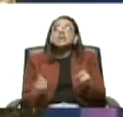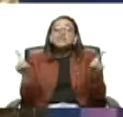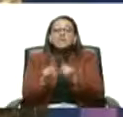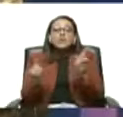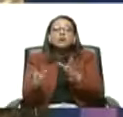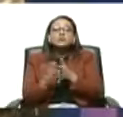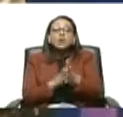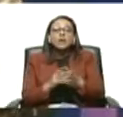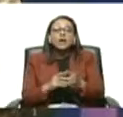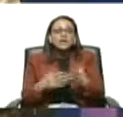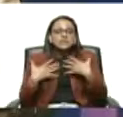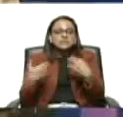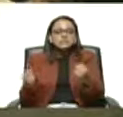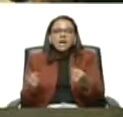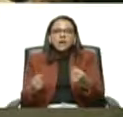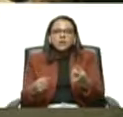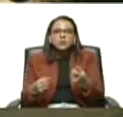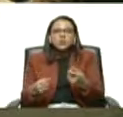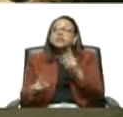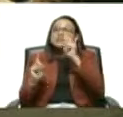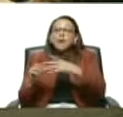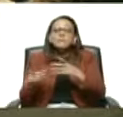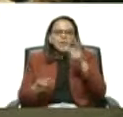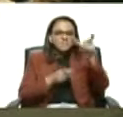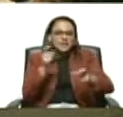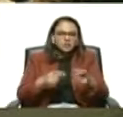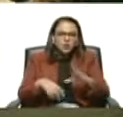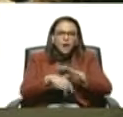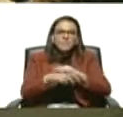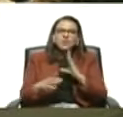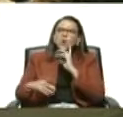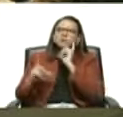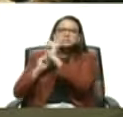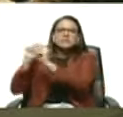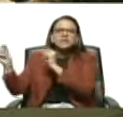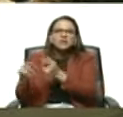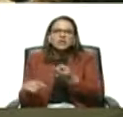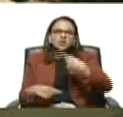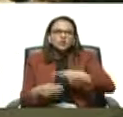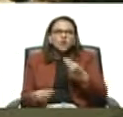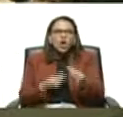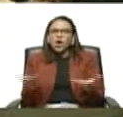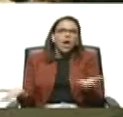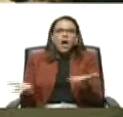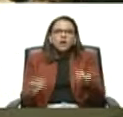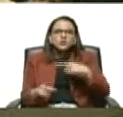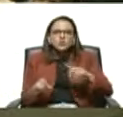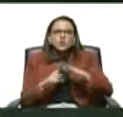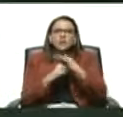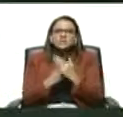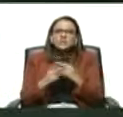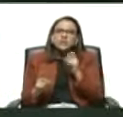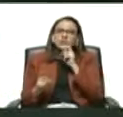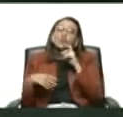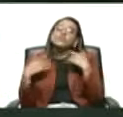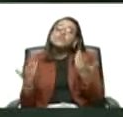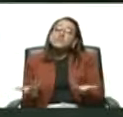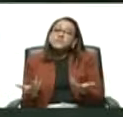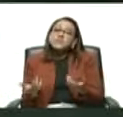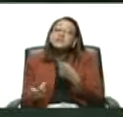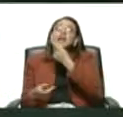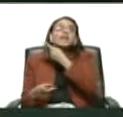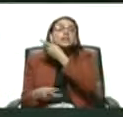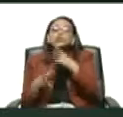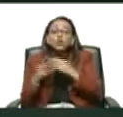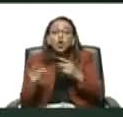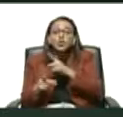promovieron no solamente las condiciones económicas para la movilidad humana, sino que también con planes